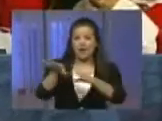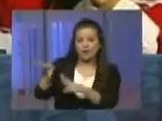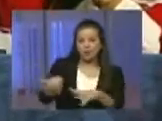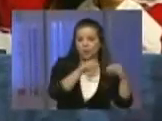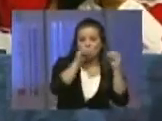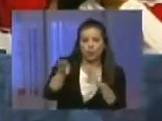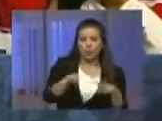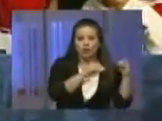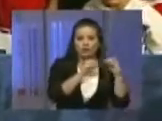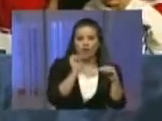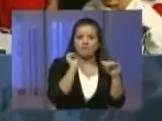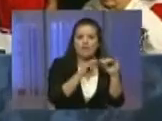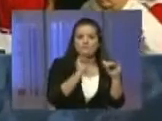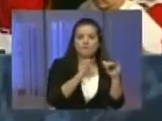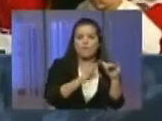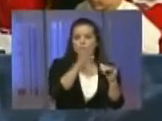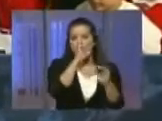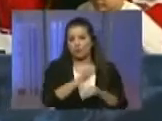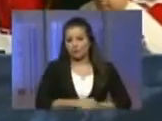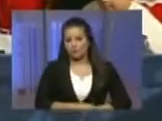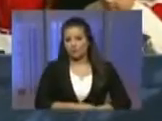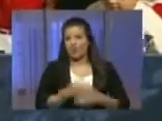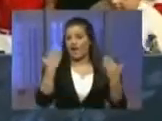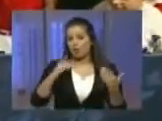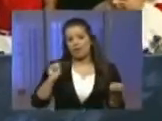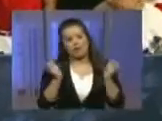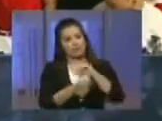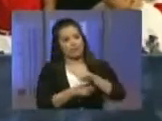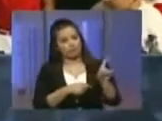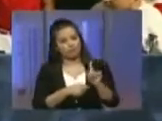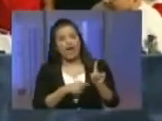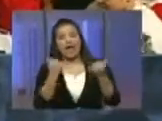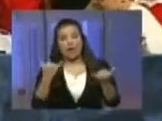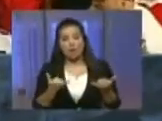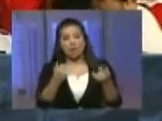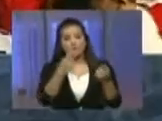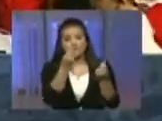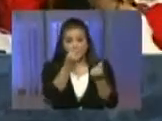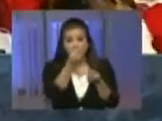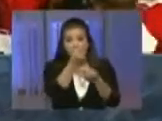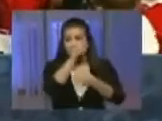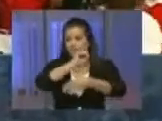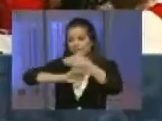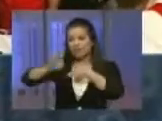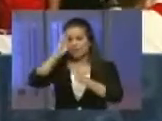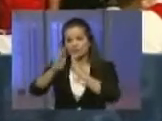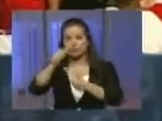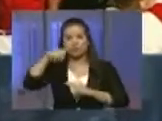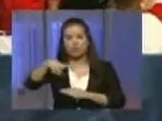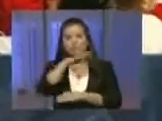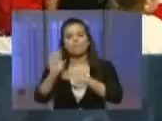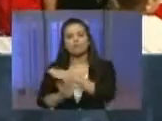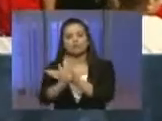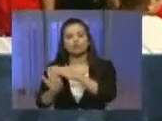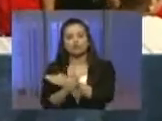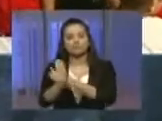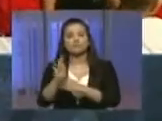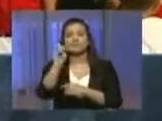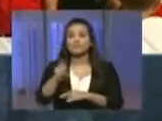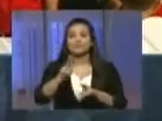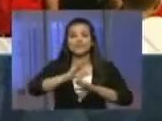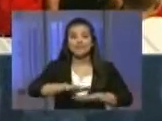bancarias y ahora Son recursos que van directamente a proteger al pueblo a proteger a nuestros